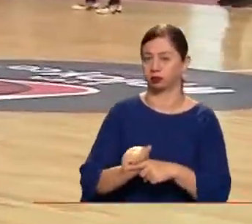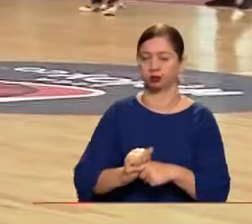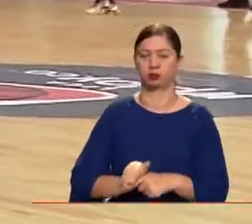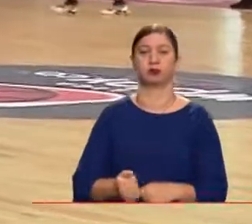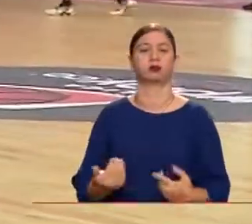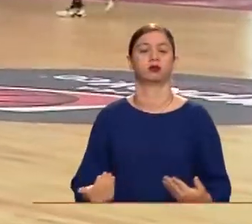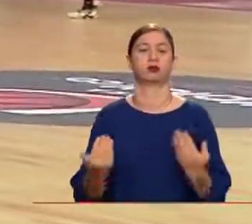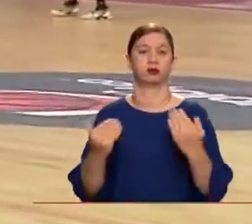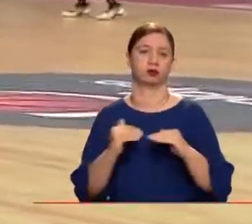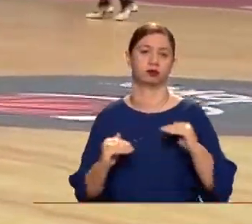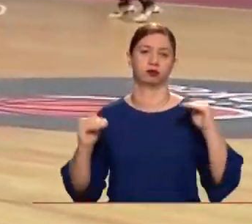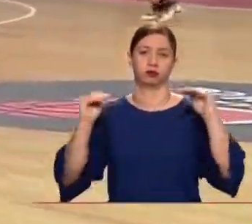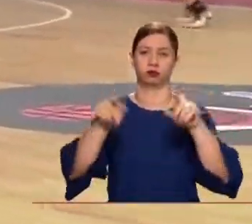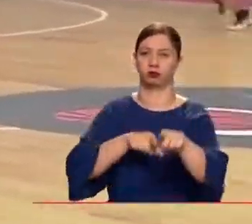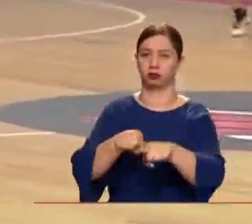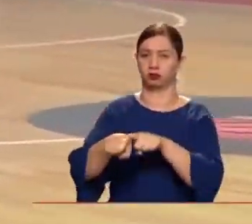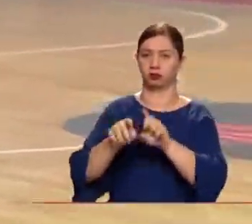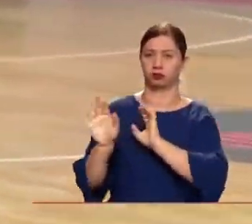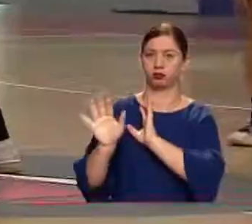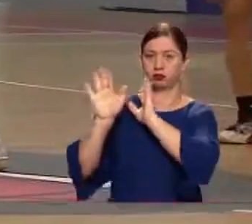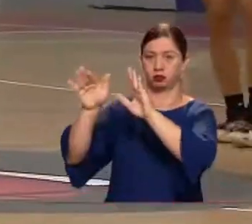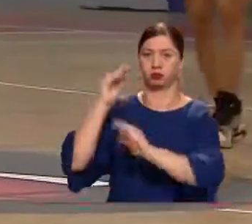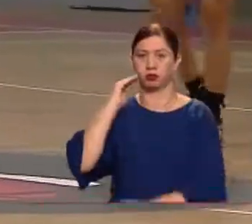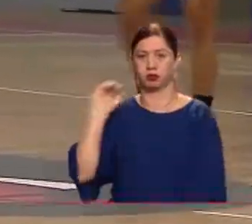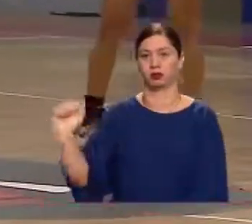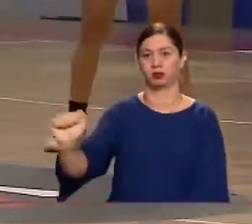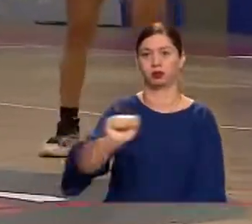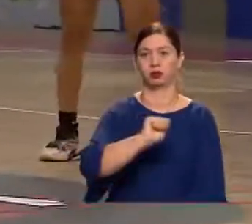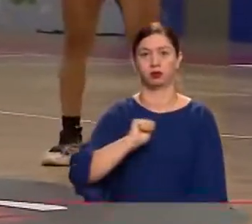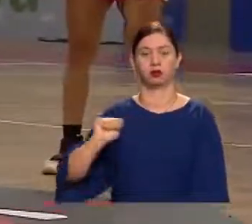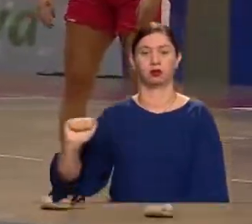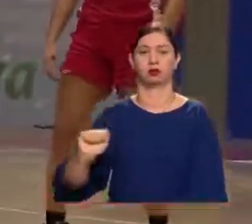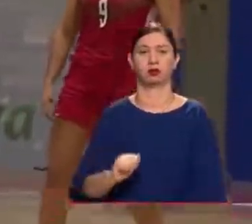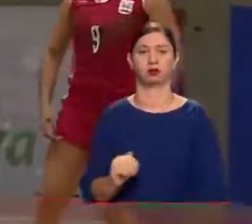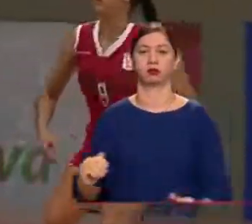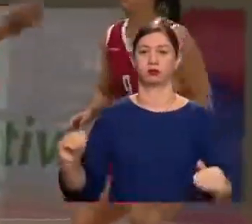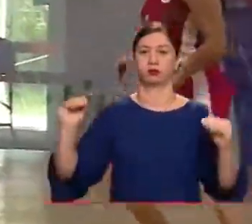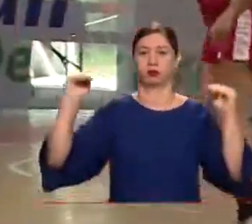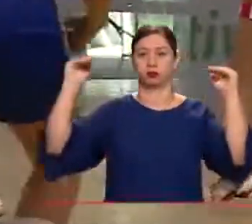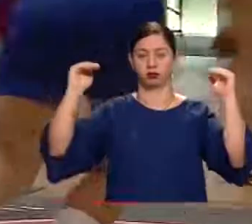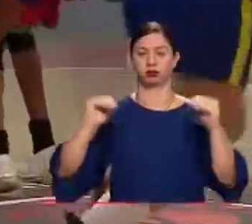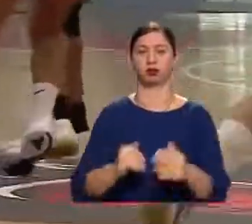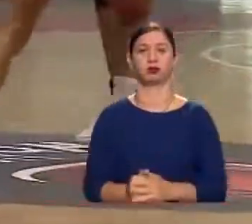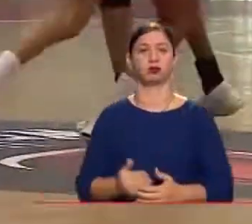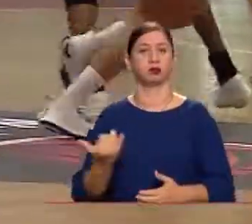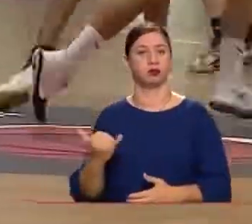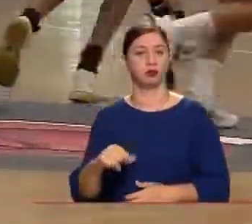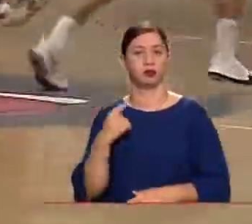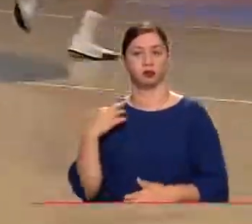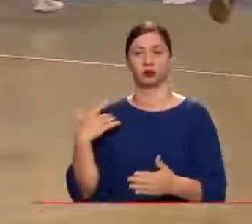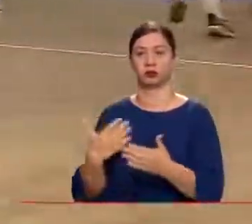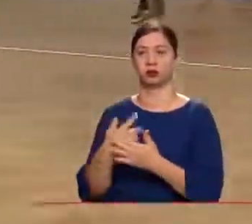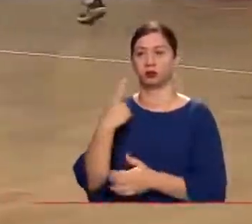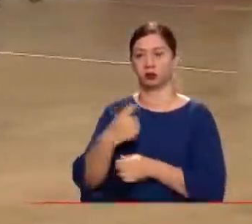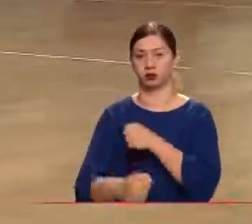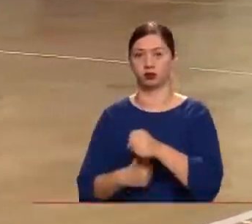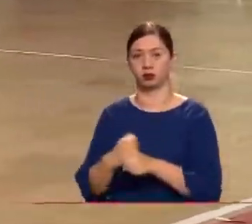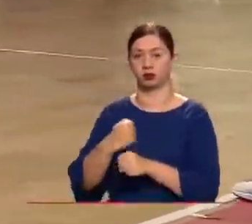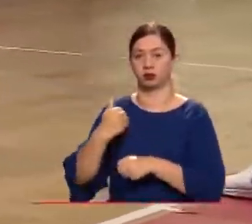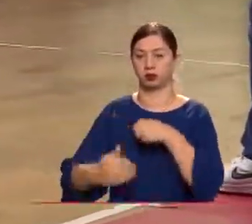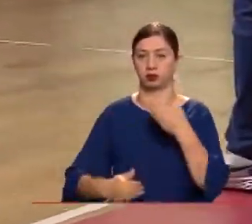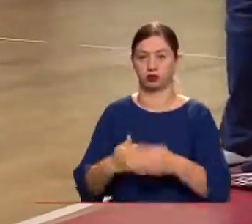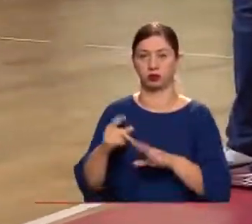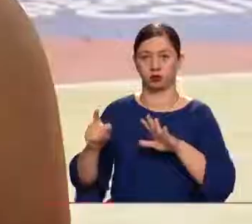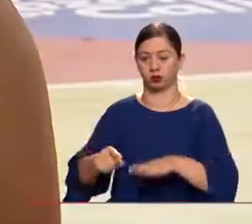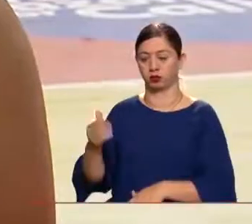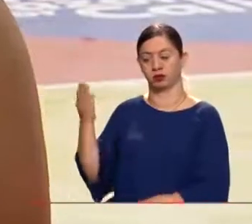permite que el nivel competitivo en el baloncesto femenino sea de alto nivel. Con este equipo llevamos aproximadamente un año de proceso. El semestre pasado